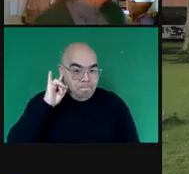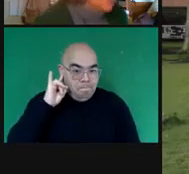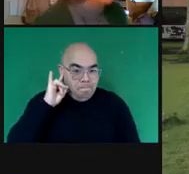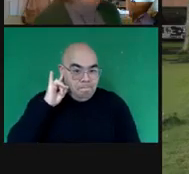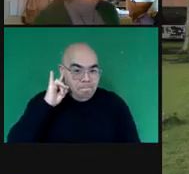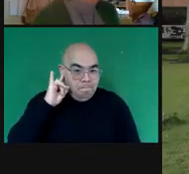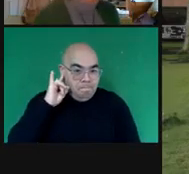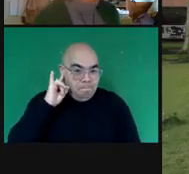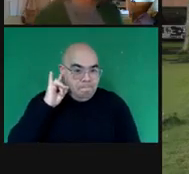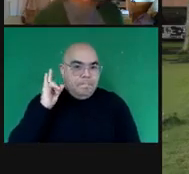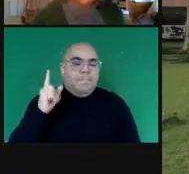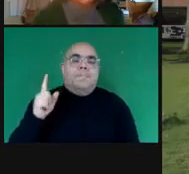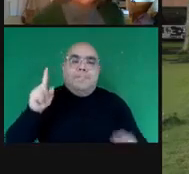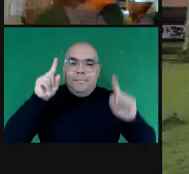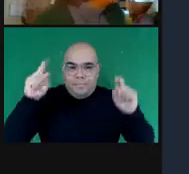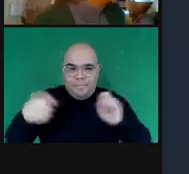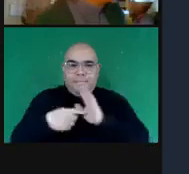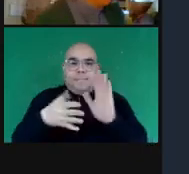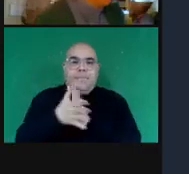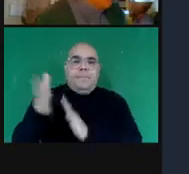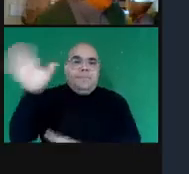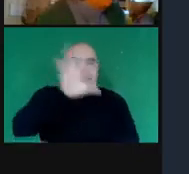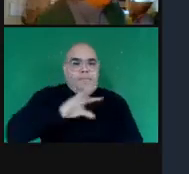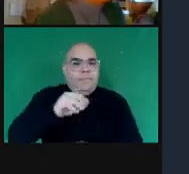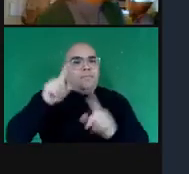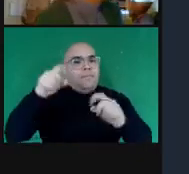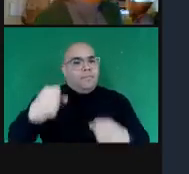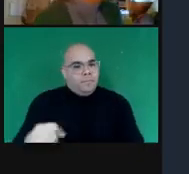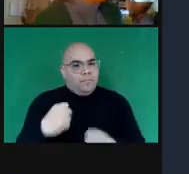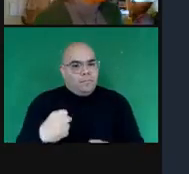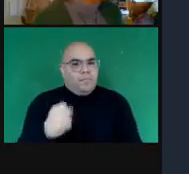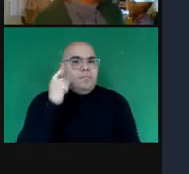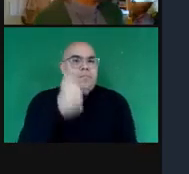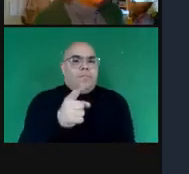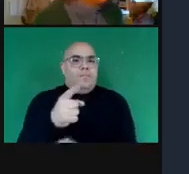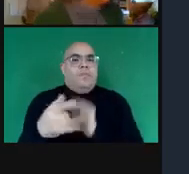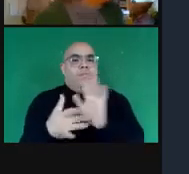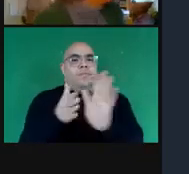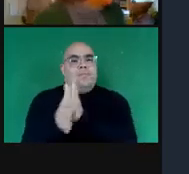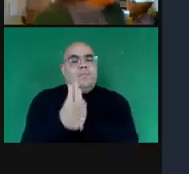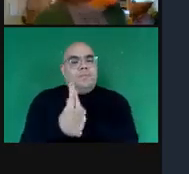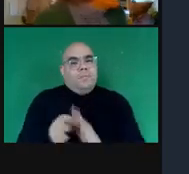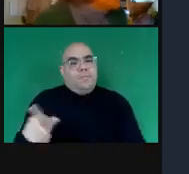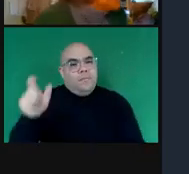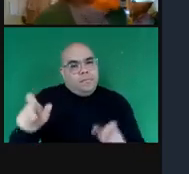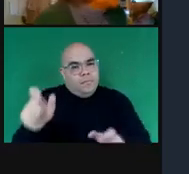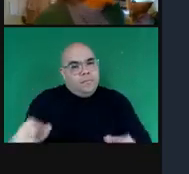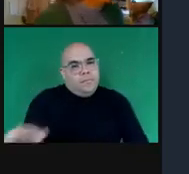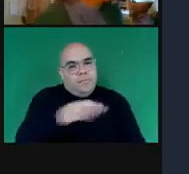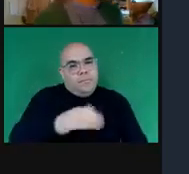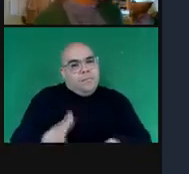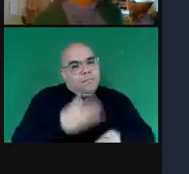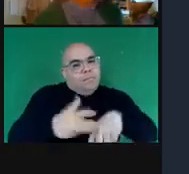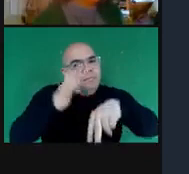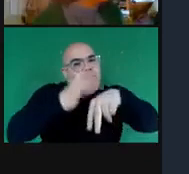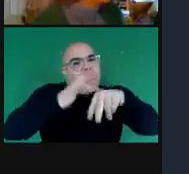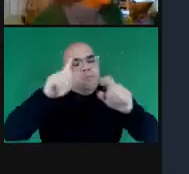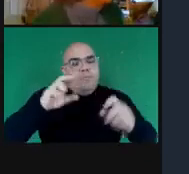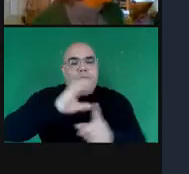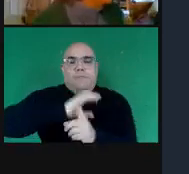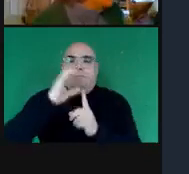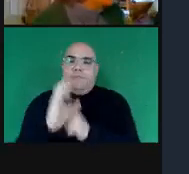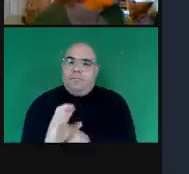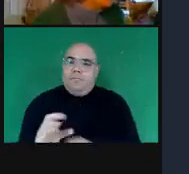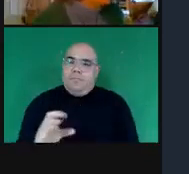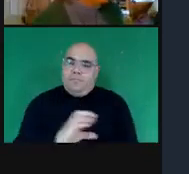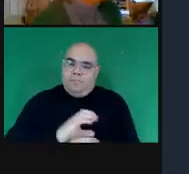la dictadura de la imagen. No podemos dejar de incentivar la cultura ciudadana, que fue uno de los mayores legados de